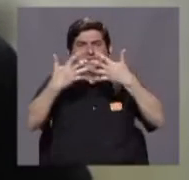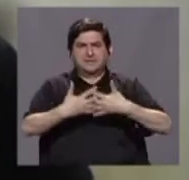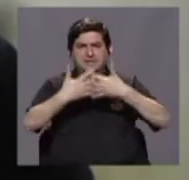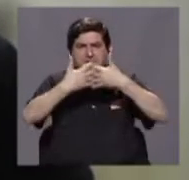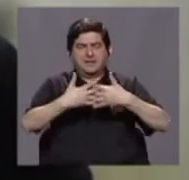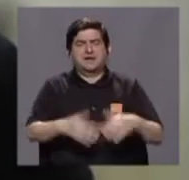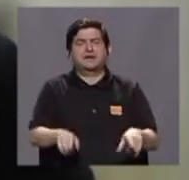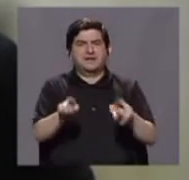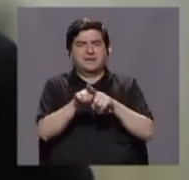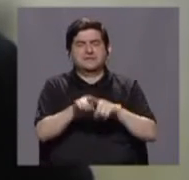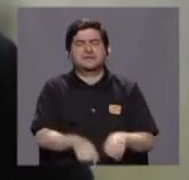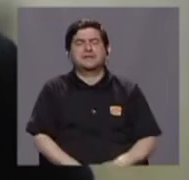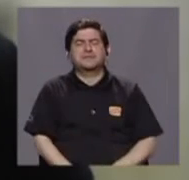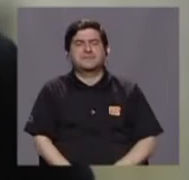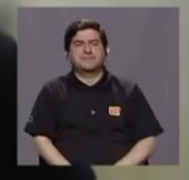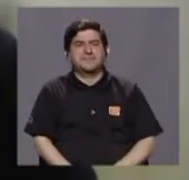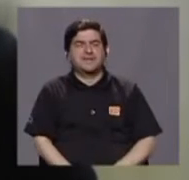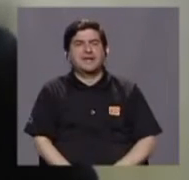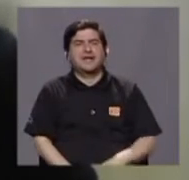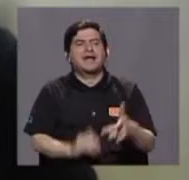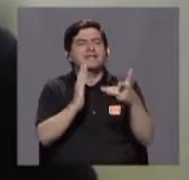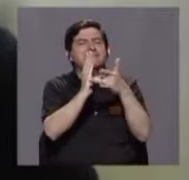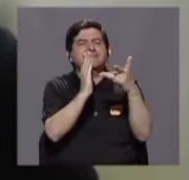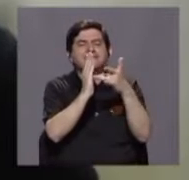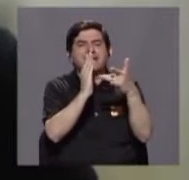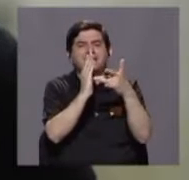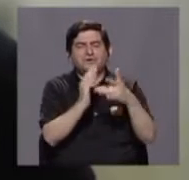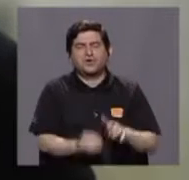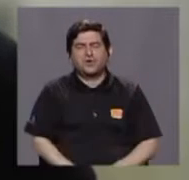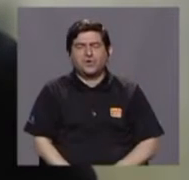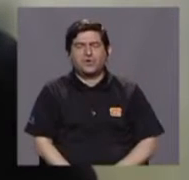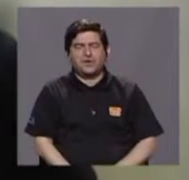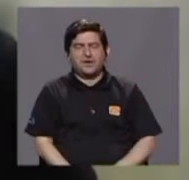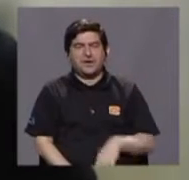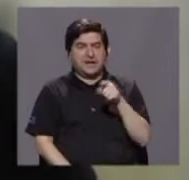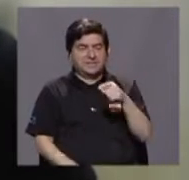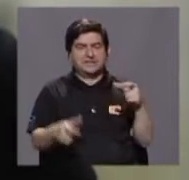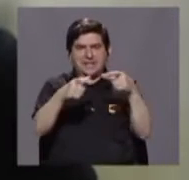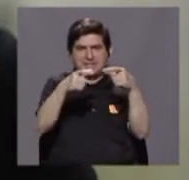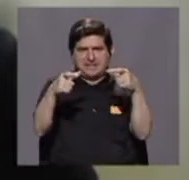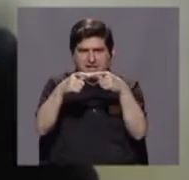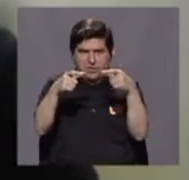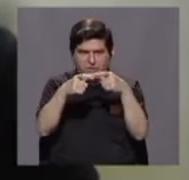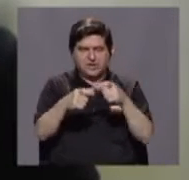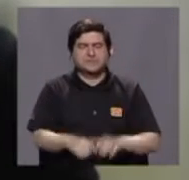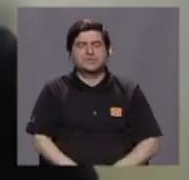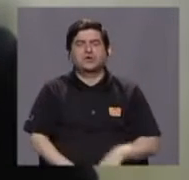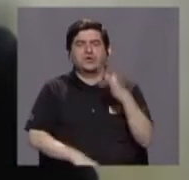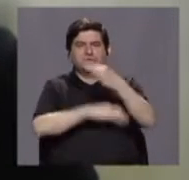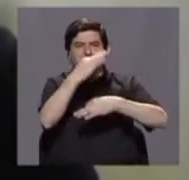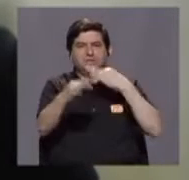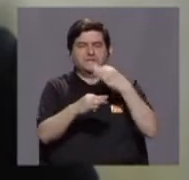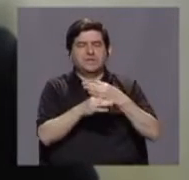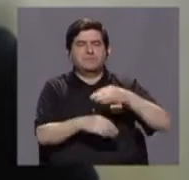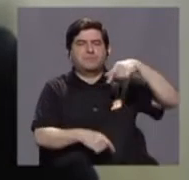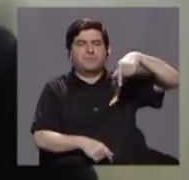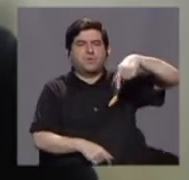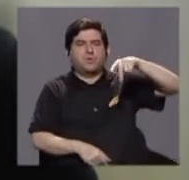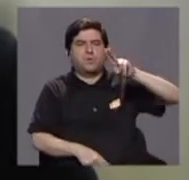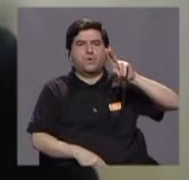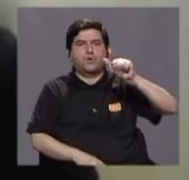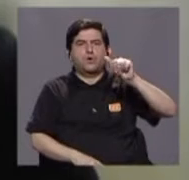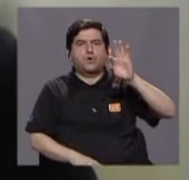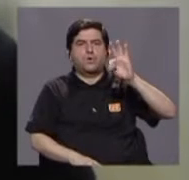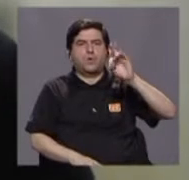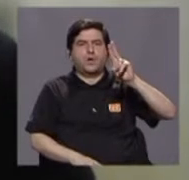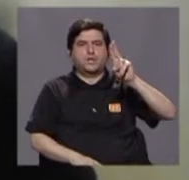chip europeo, las tecnologías quantum impuestas en las conexiones. Todo esto es lo que nos preocupa